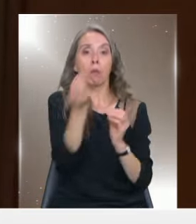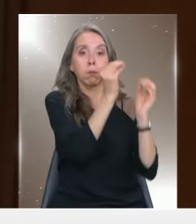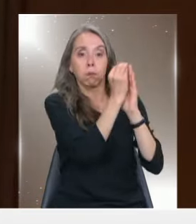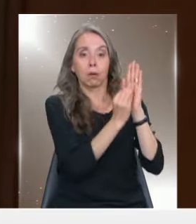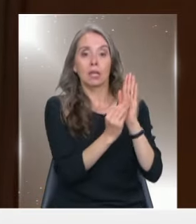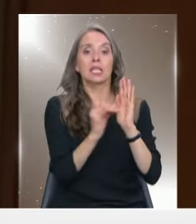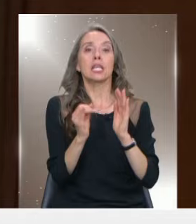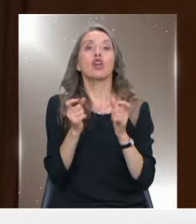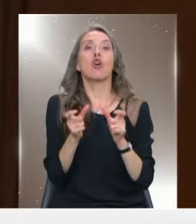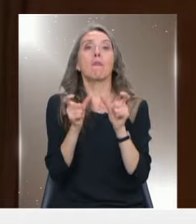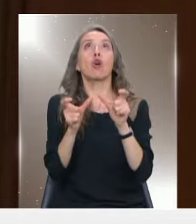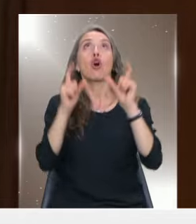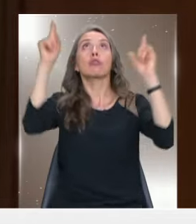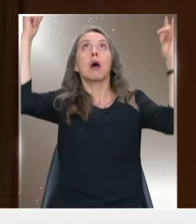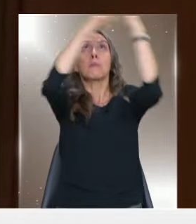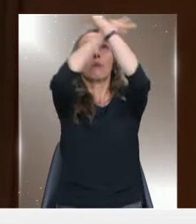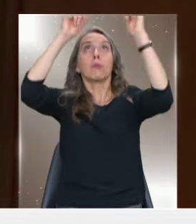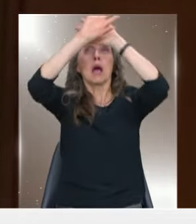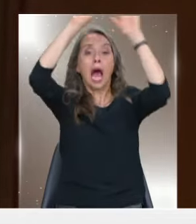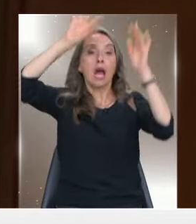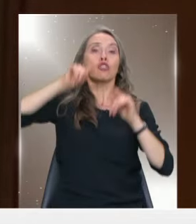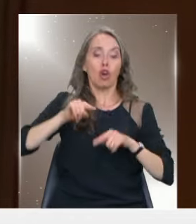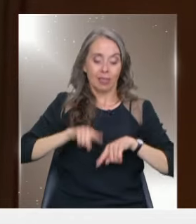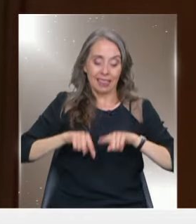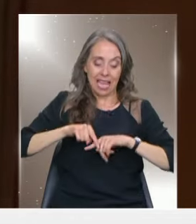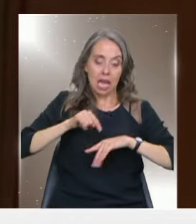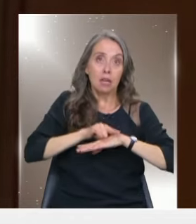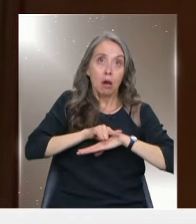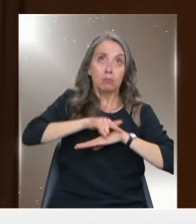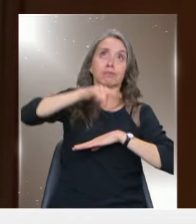en el control del espacio aéreo, puesto que la altitud en que se